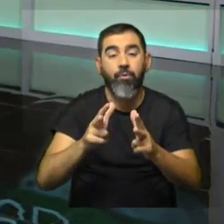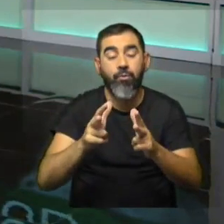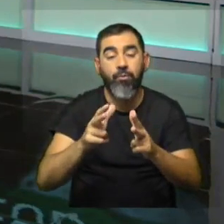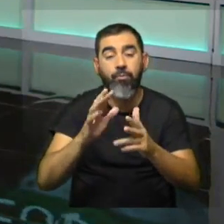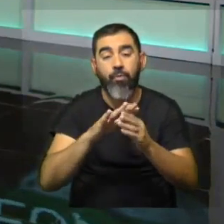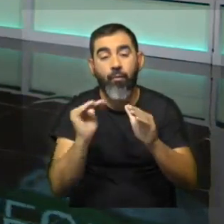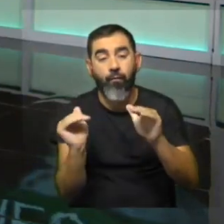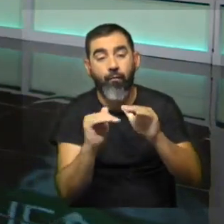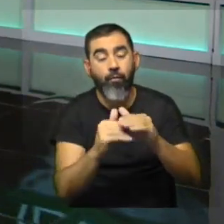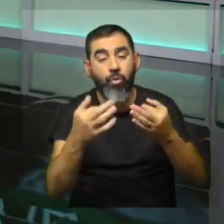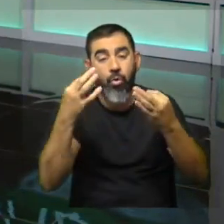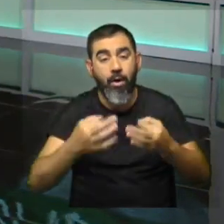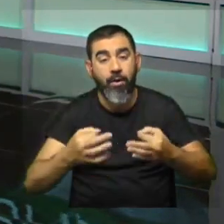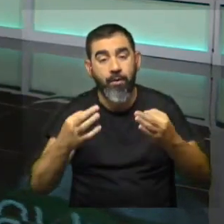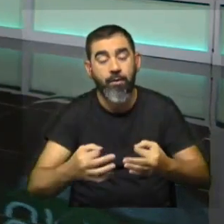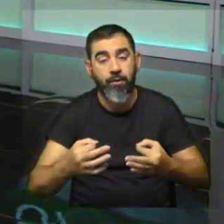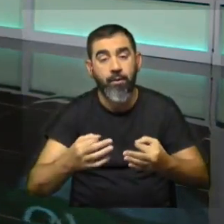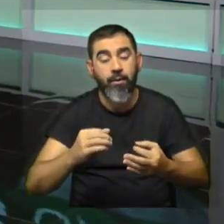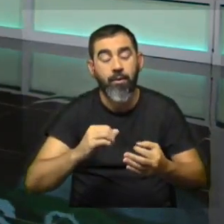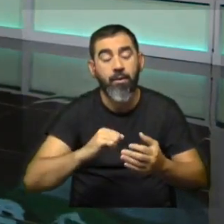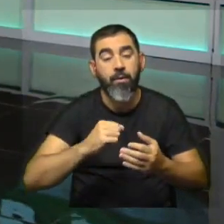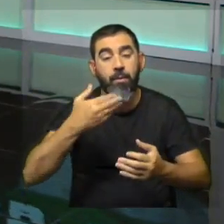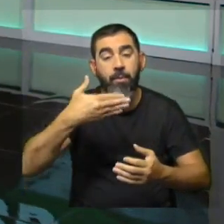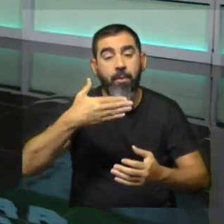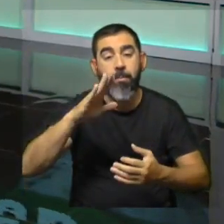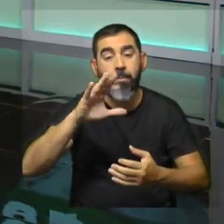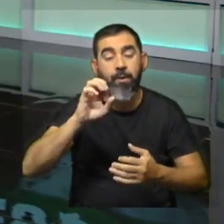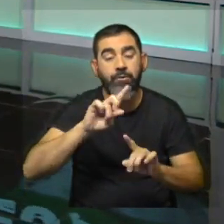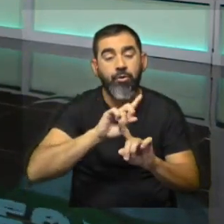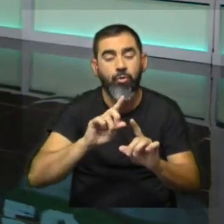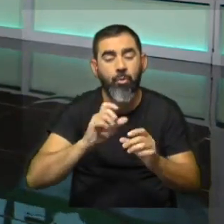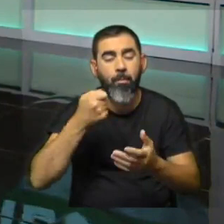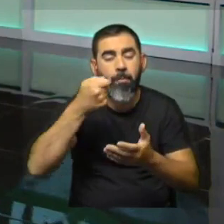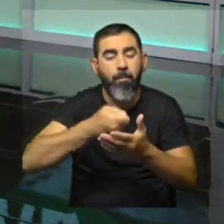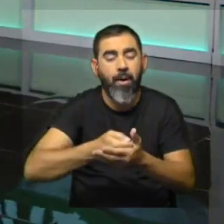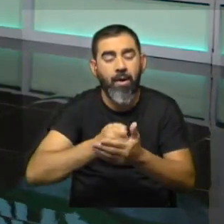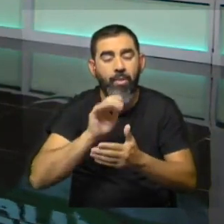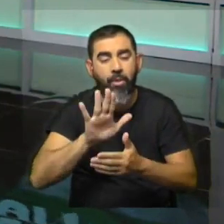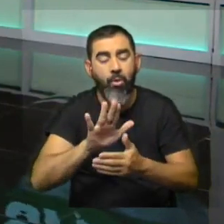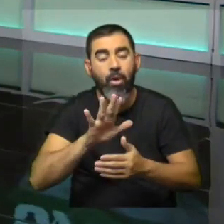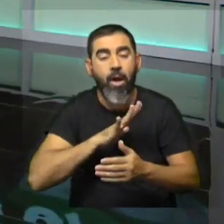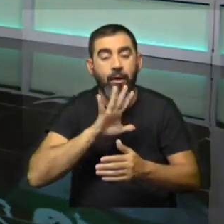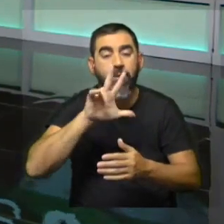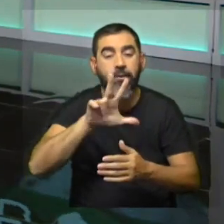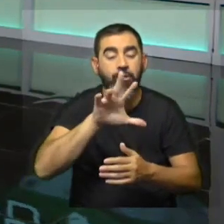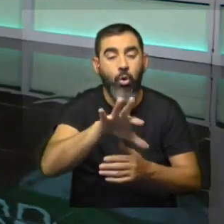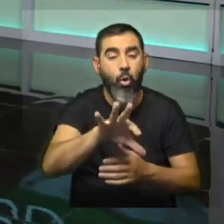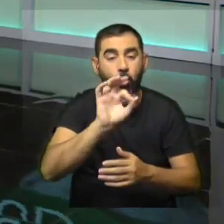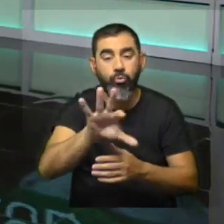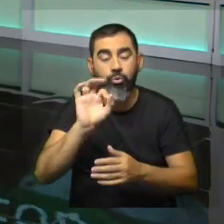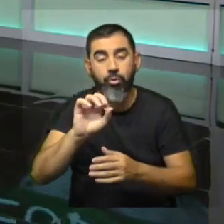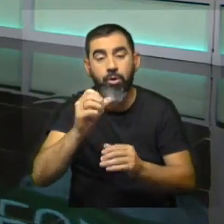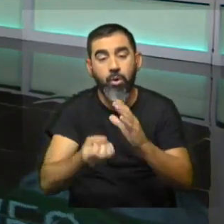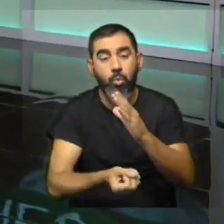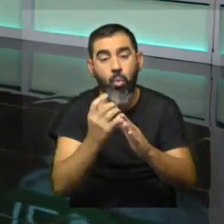Fondo de Garantías de Créditos Laborales del Banco de Previsión Social no alcanza para cubrir la deuda. Hay tres opciones: una nueva ley,